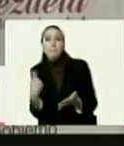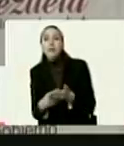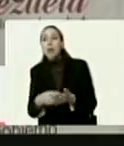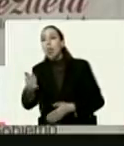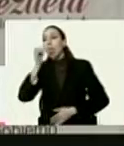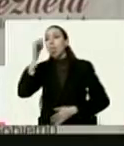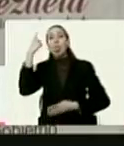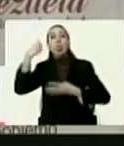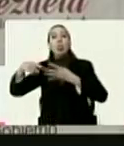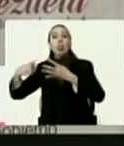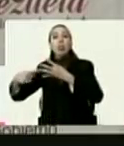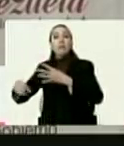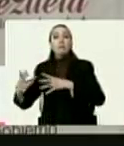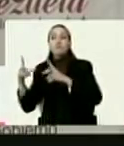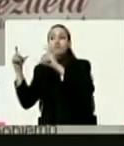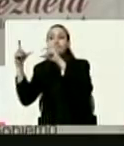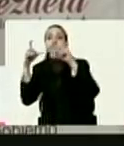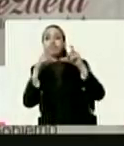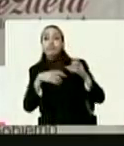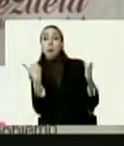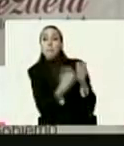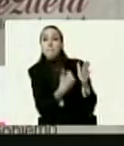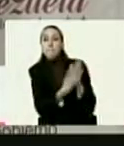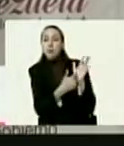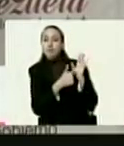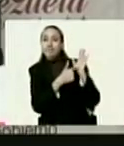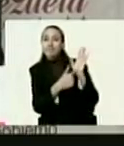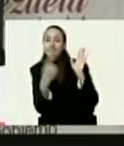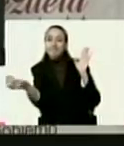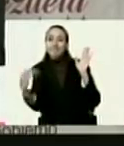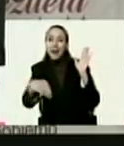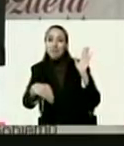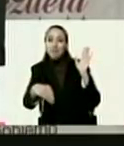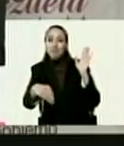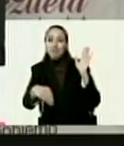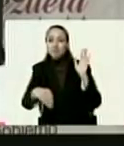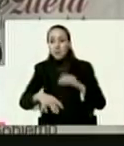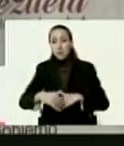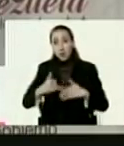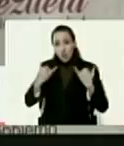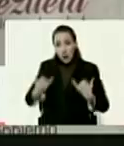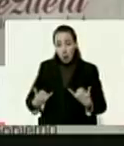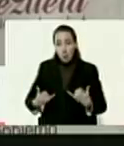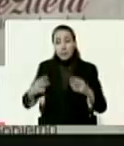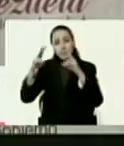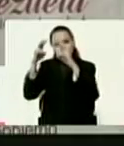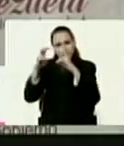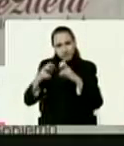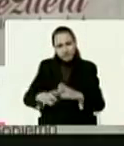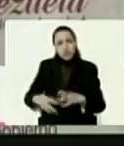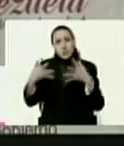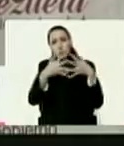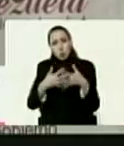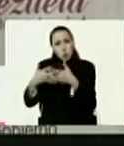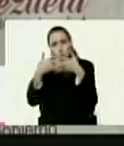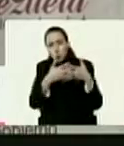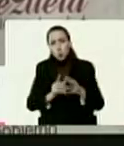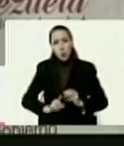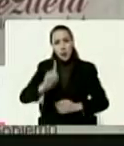más por aparecer. En algún momento tendrá que investigarse en los Estados Unidos de